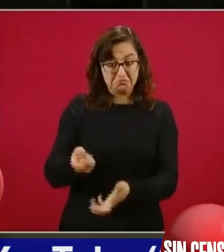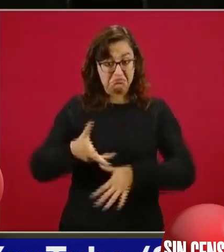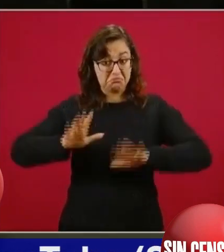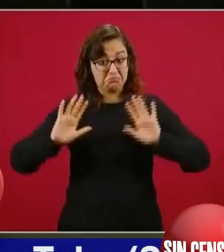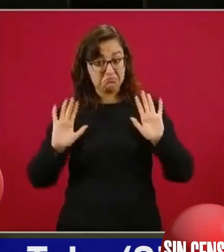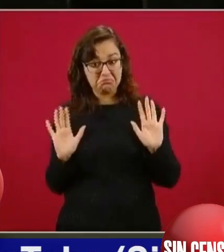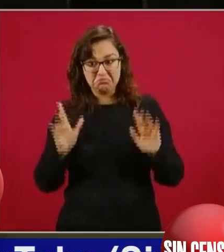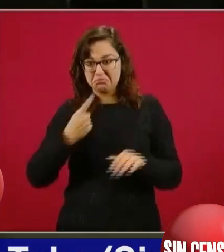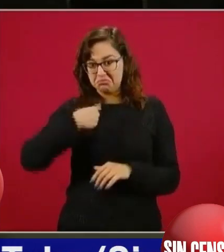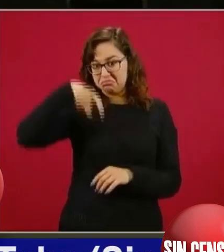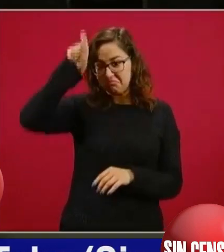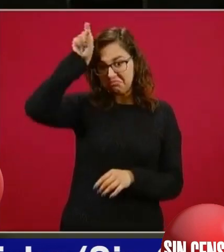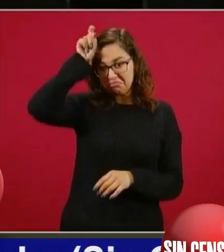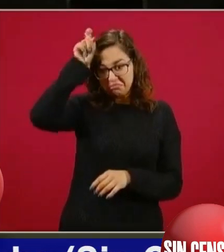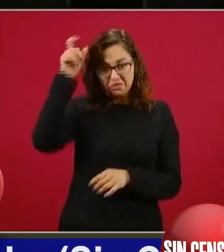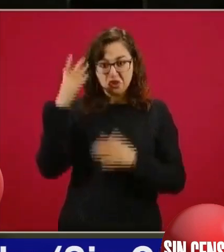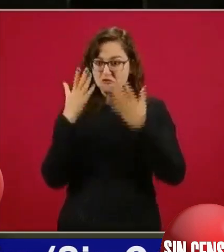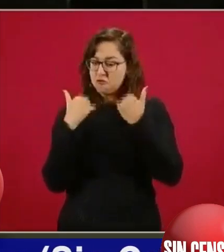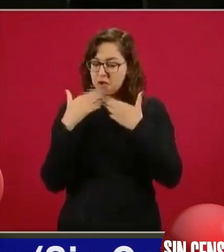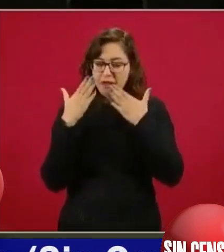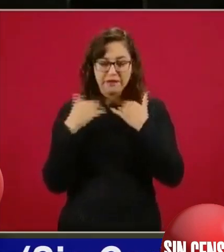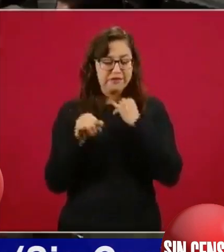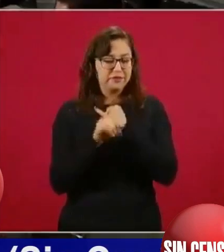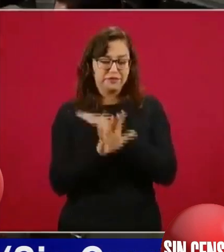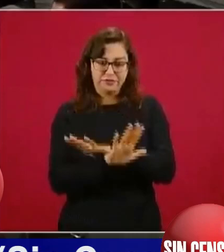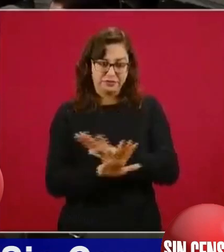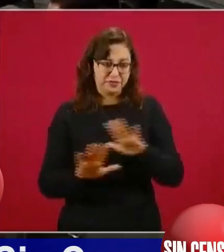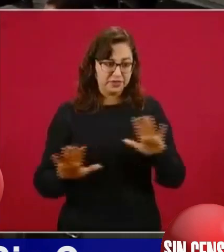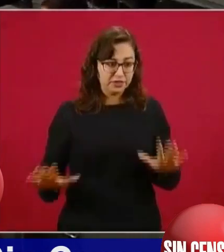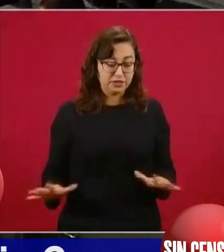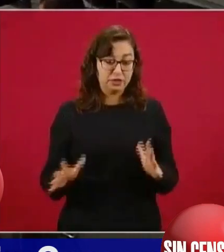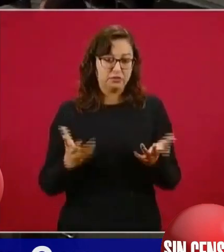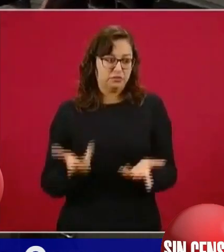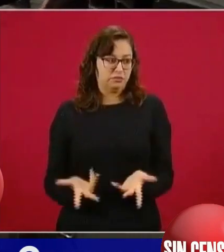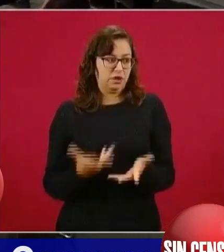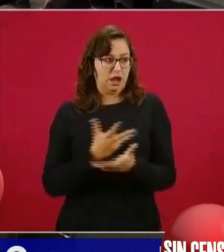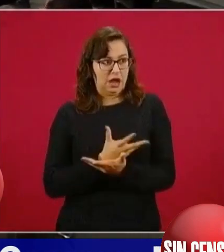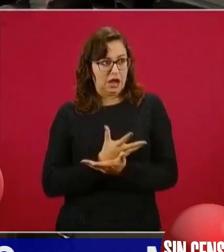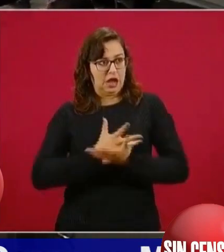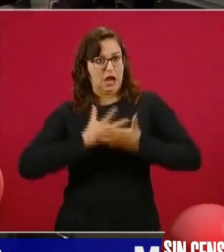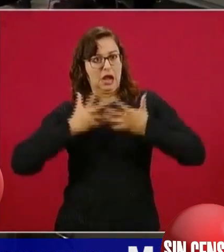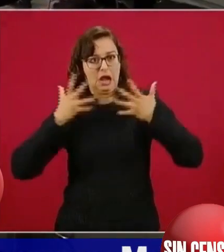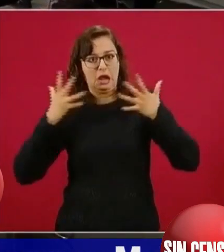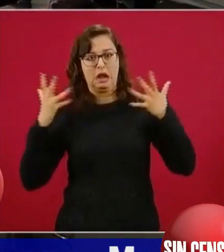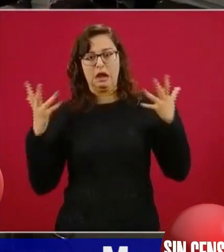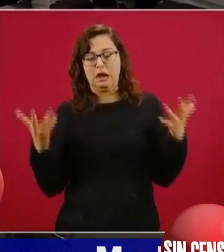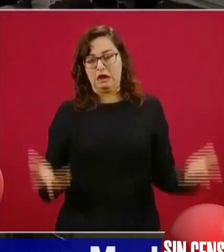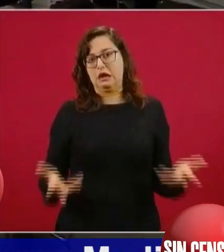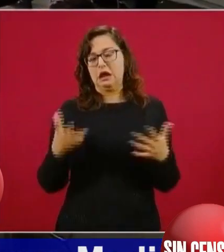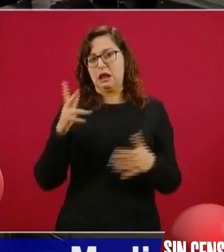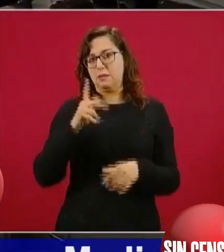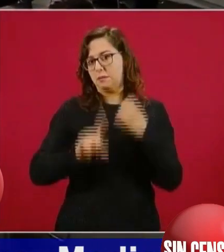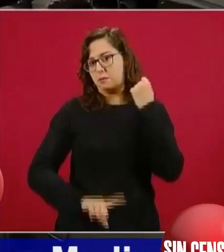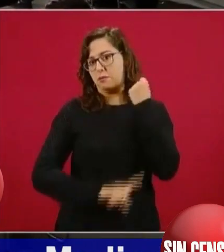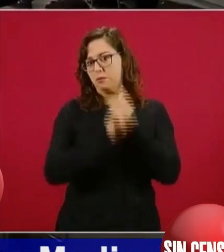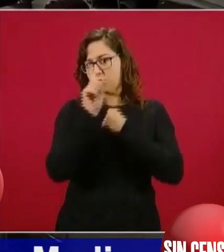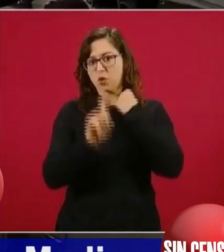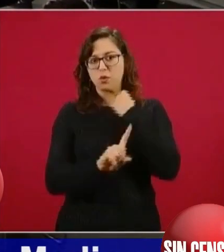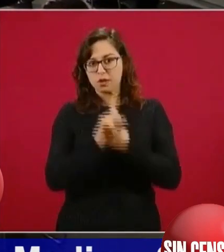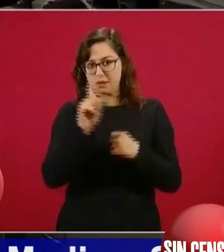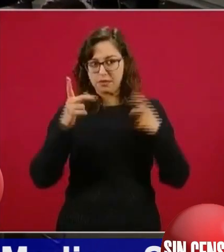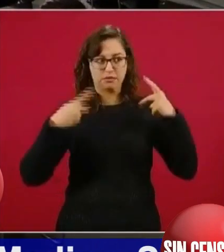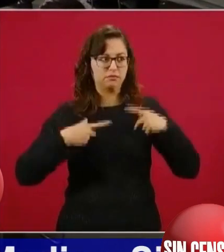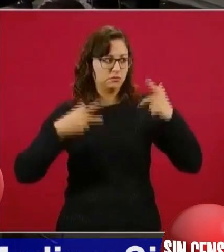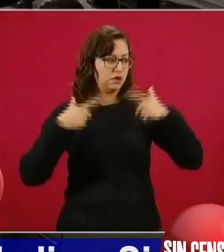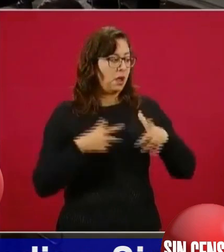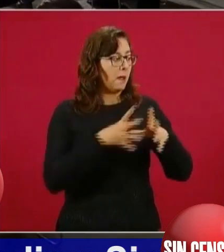Fiscalía Especializada en la enorme dimensión de esta tragedia humanitaria que hay en